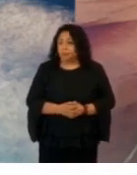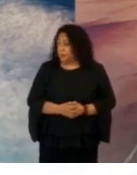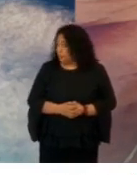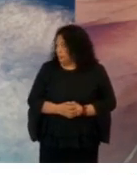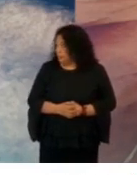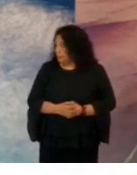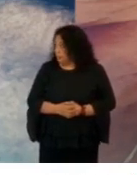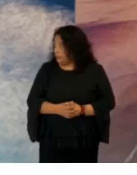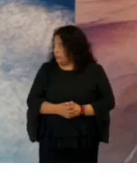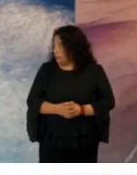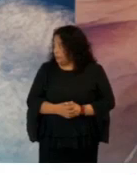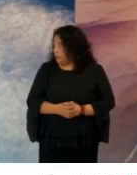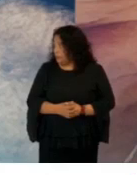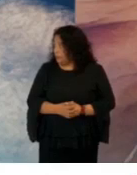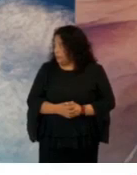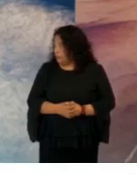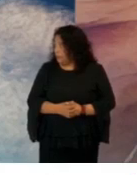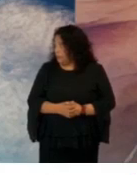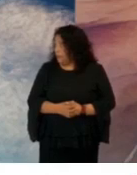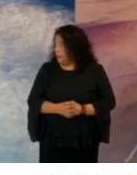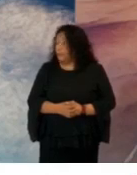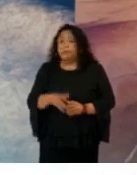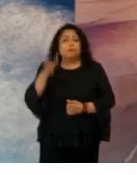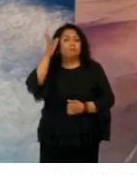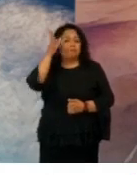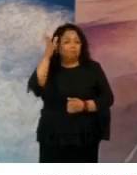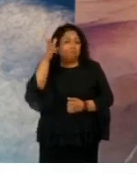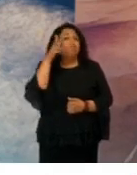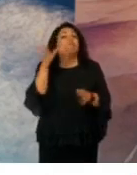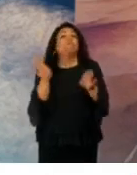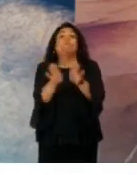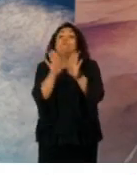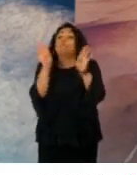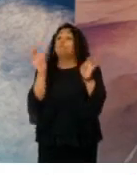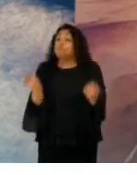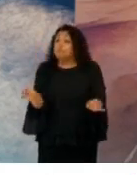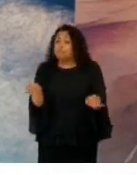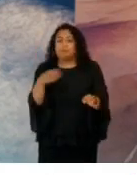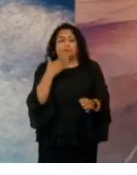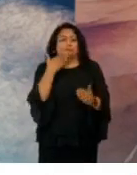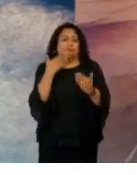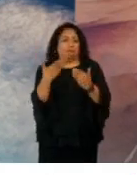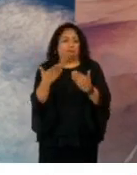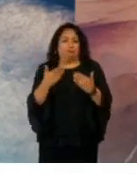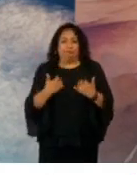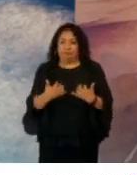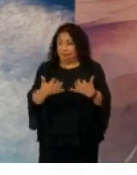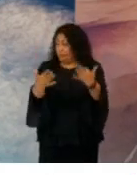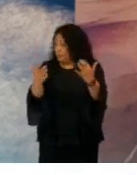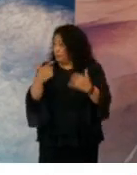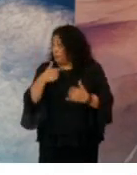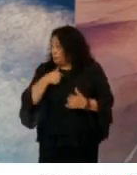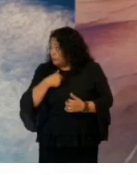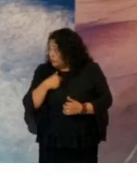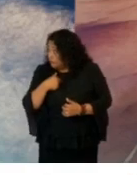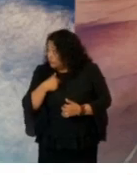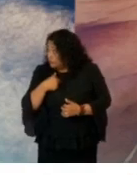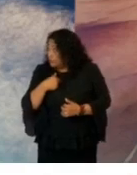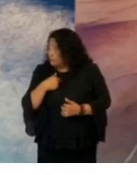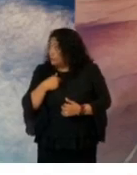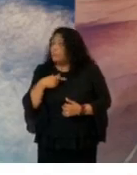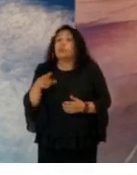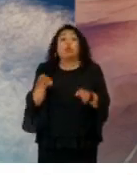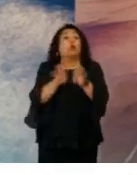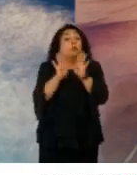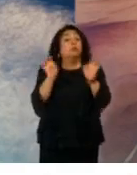Te dejo tu micrófono. Hola, ¿qué tal? ¿Cómo están? Ay, no sabía que estaba con sala vacía, qué pena.